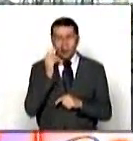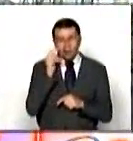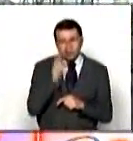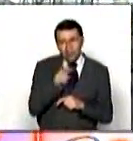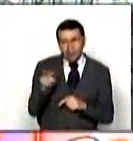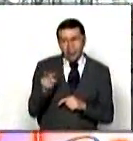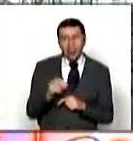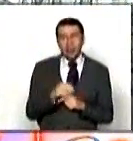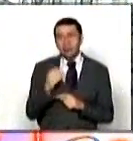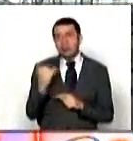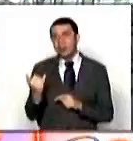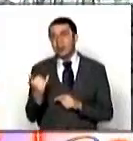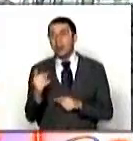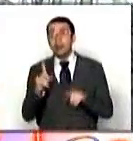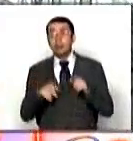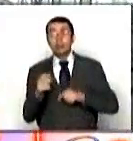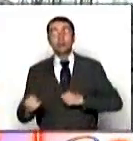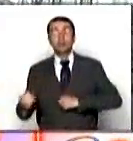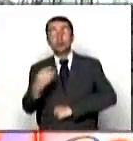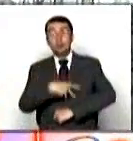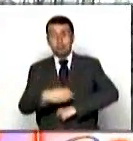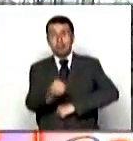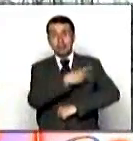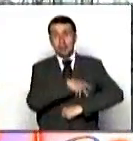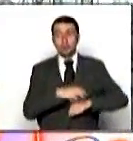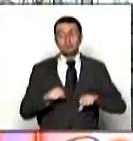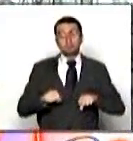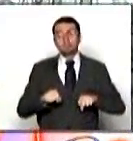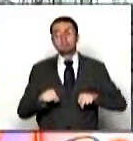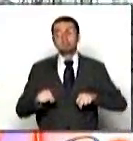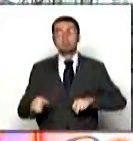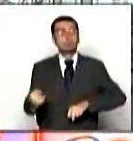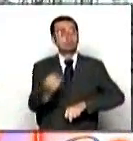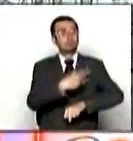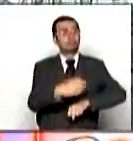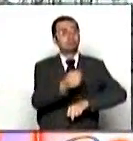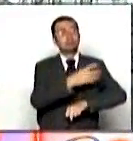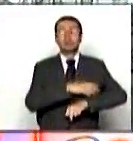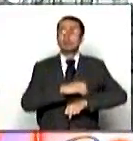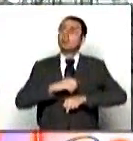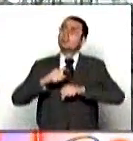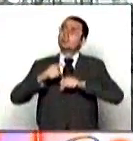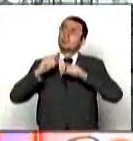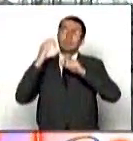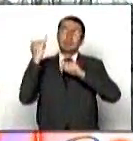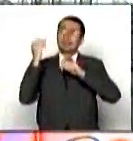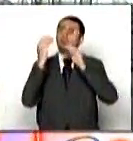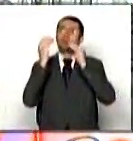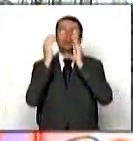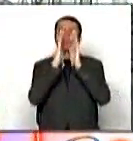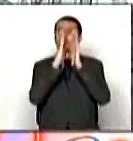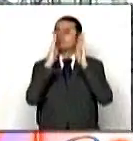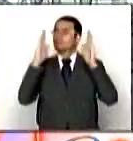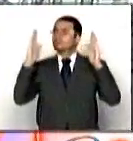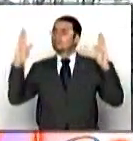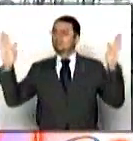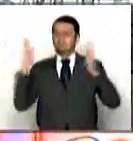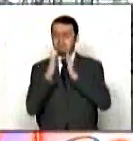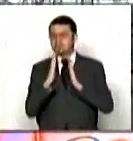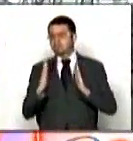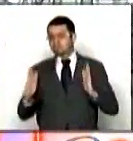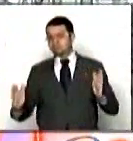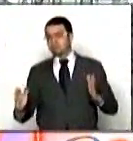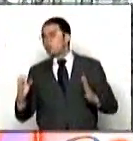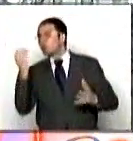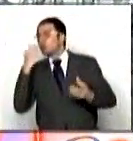en los grandes supermercados cómo hay estanterías enormes de basura,